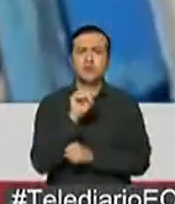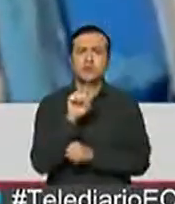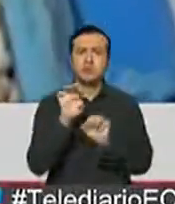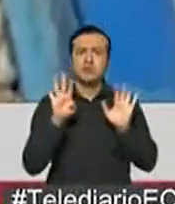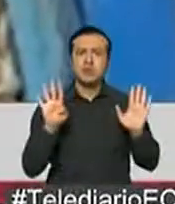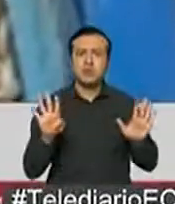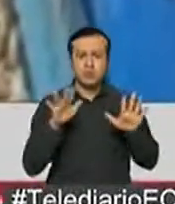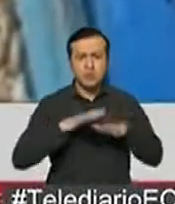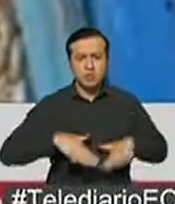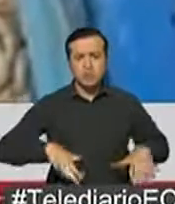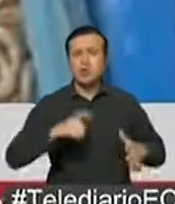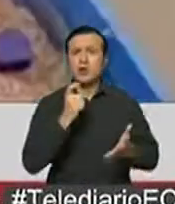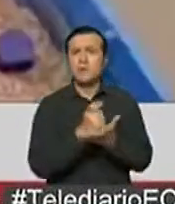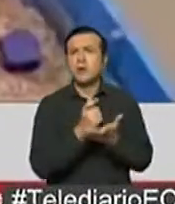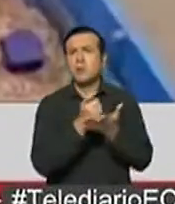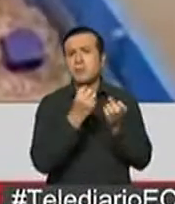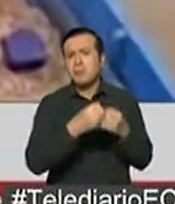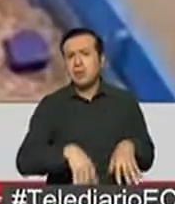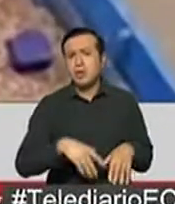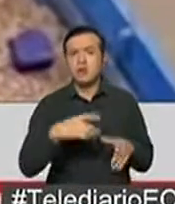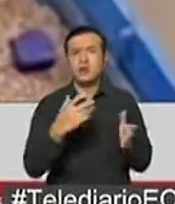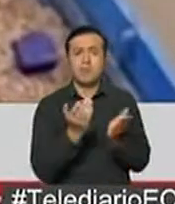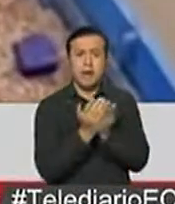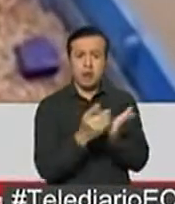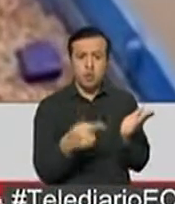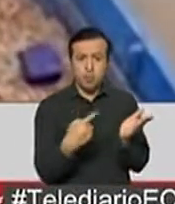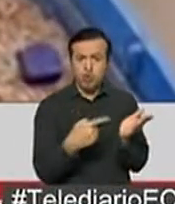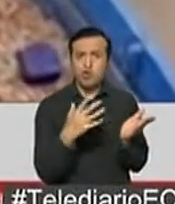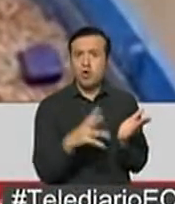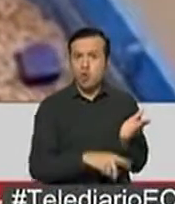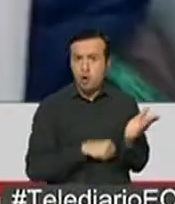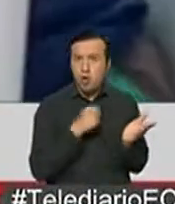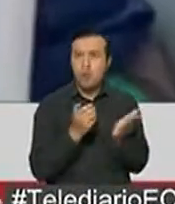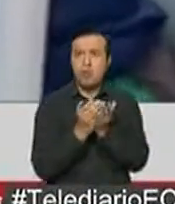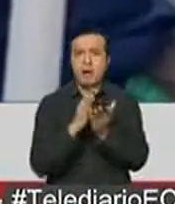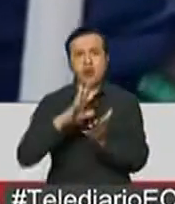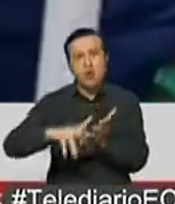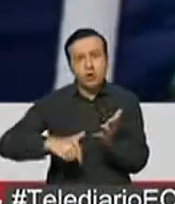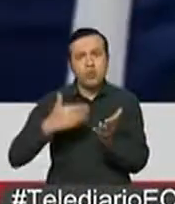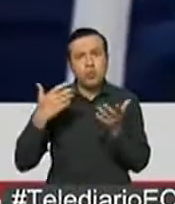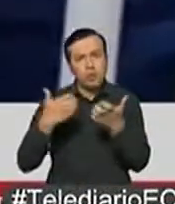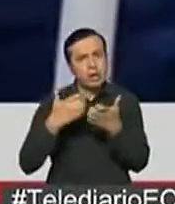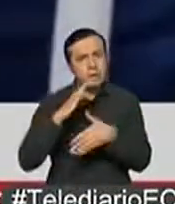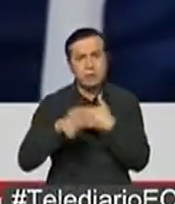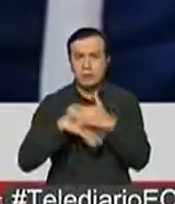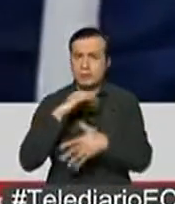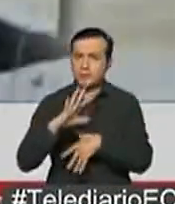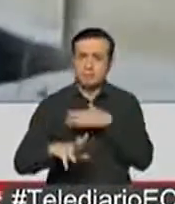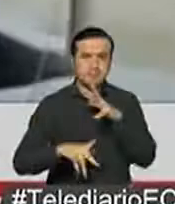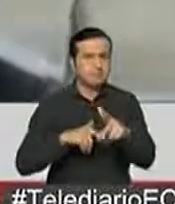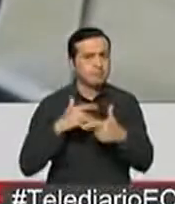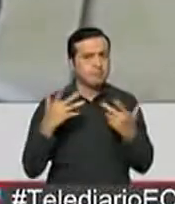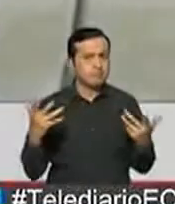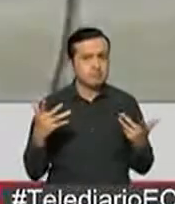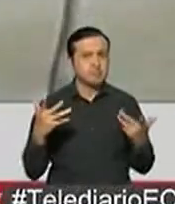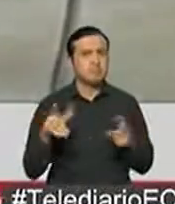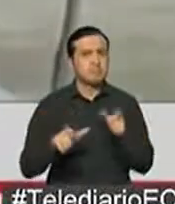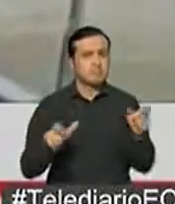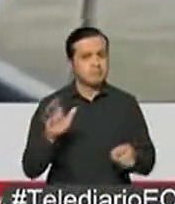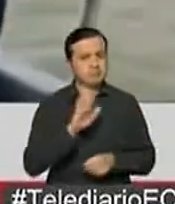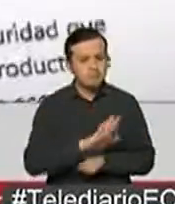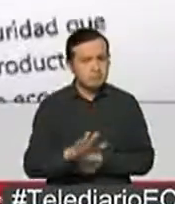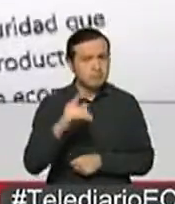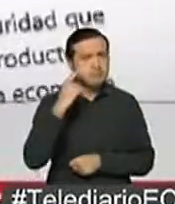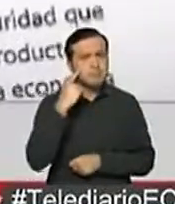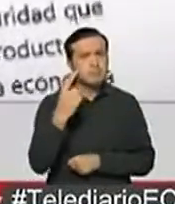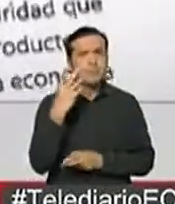el sector camaronero que incluye un robo de motores embarcaciones asaltadas y robo de equipos representantes de esta actividad productiva dan